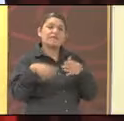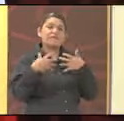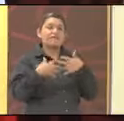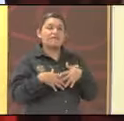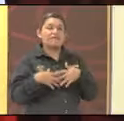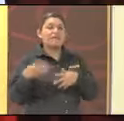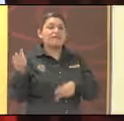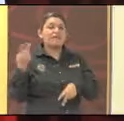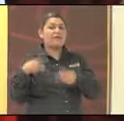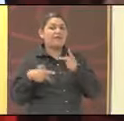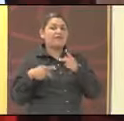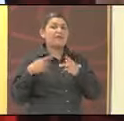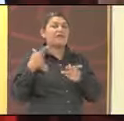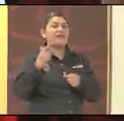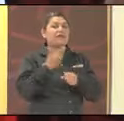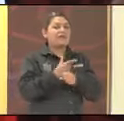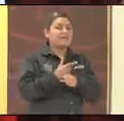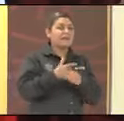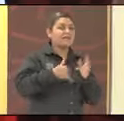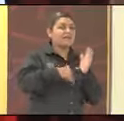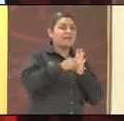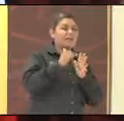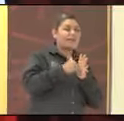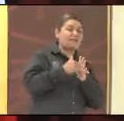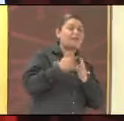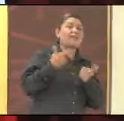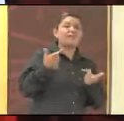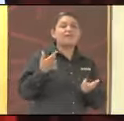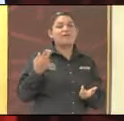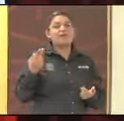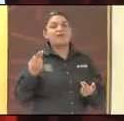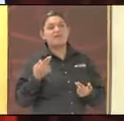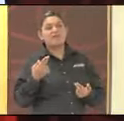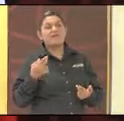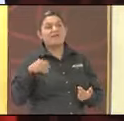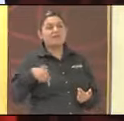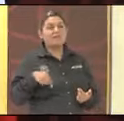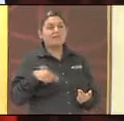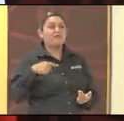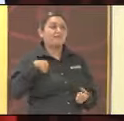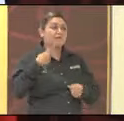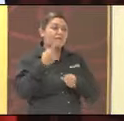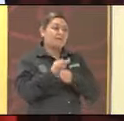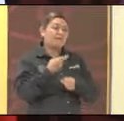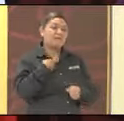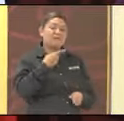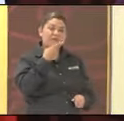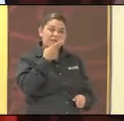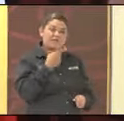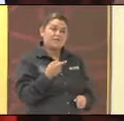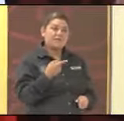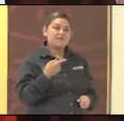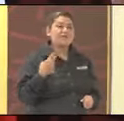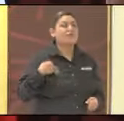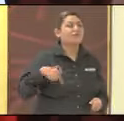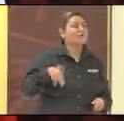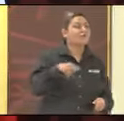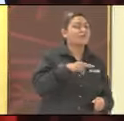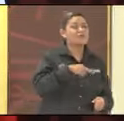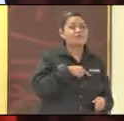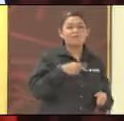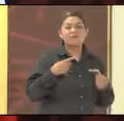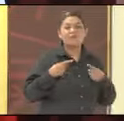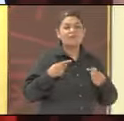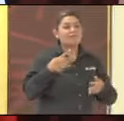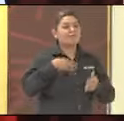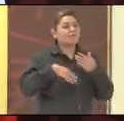la licencia de construcción y qué bondades ofrece el municipio, lo primero que yo les digo, miren, nosotros les ofrecemos todo lo que ustedes